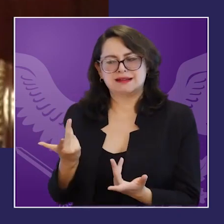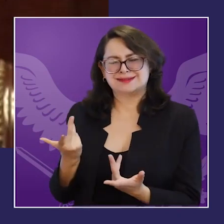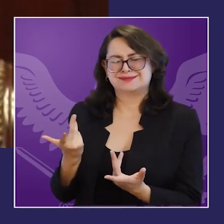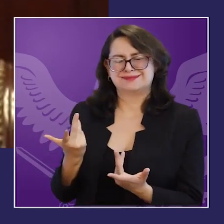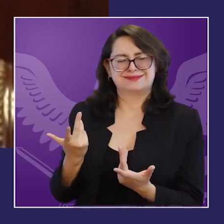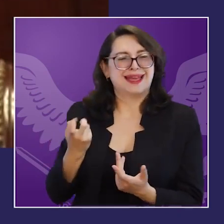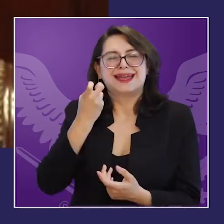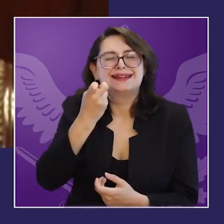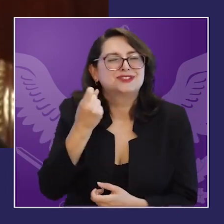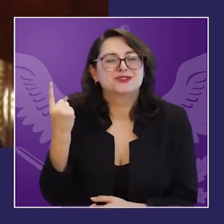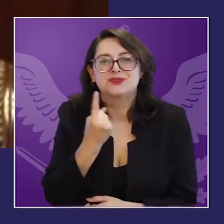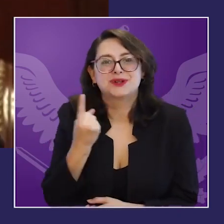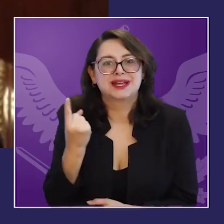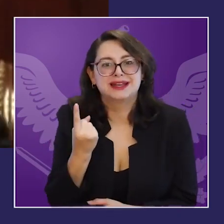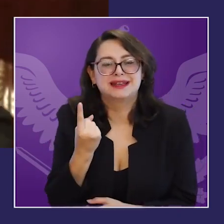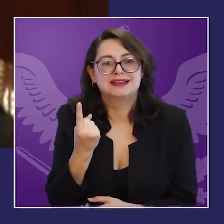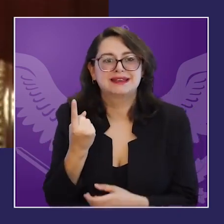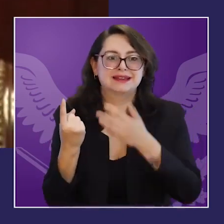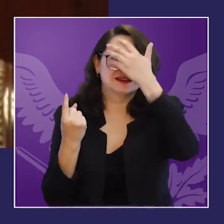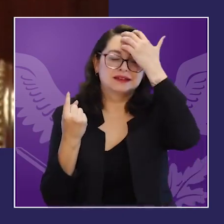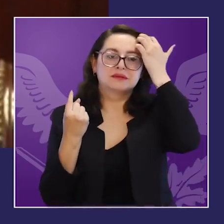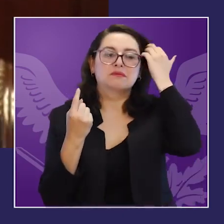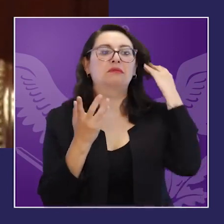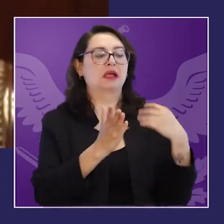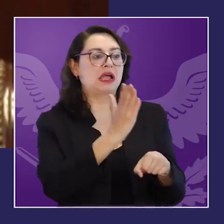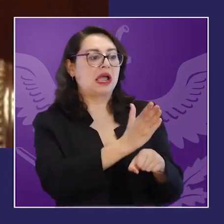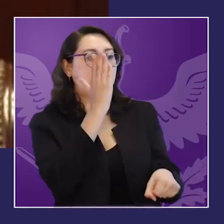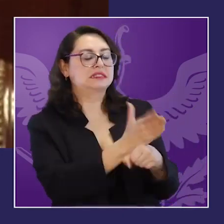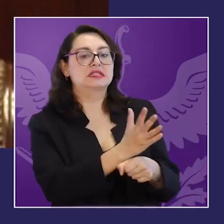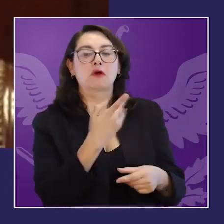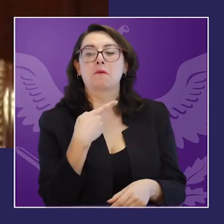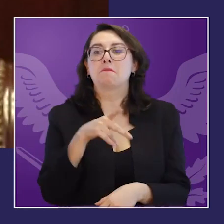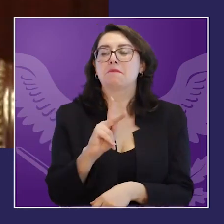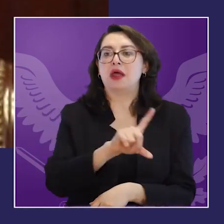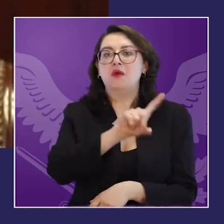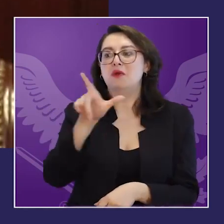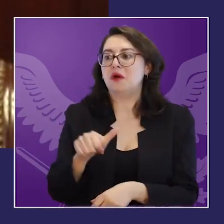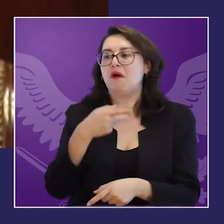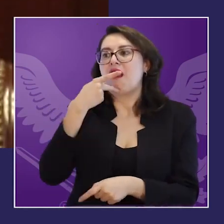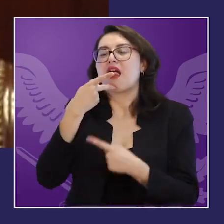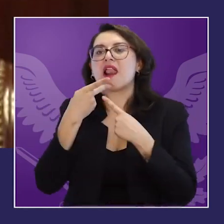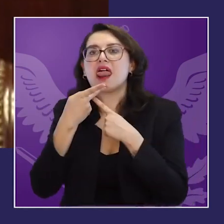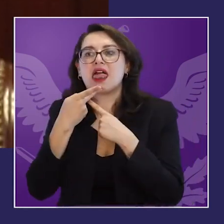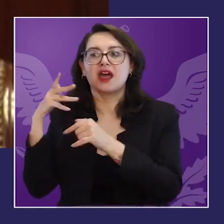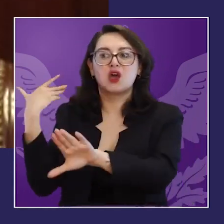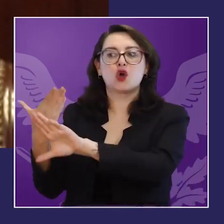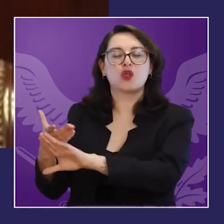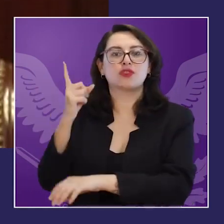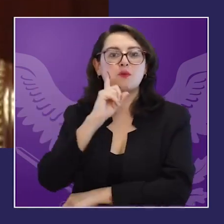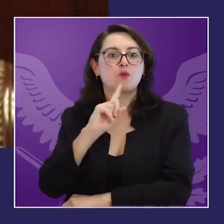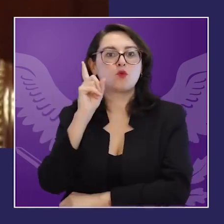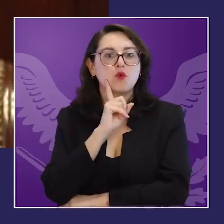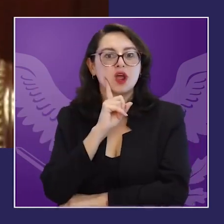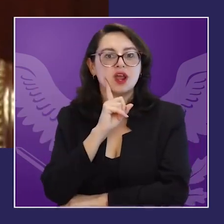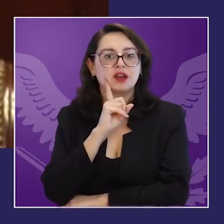nos acusa de punitivistas, de que nos hemos equivocado porque hemos ido detrás de la pena. Y pues yo